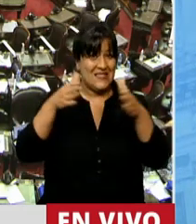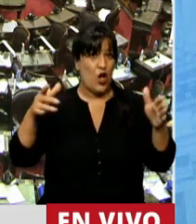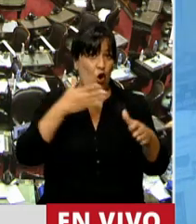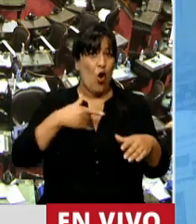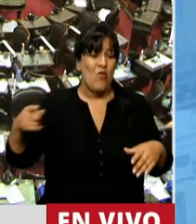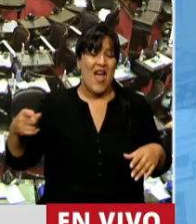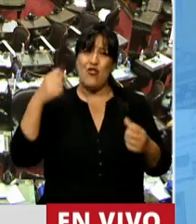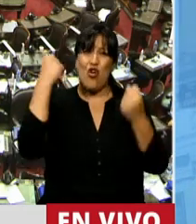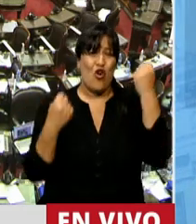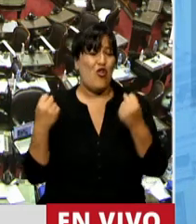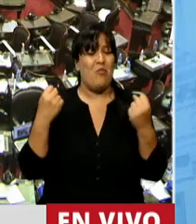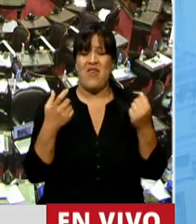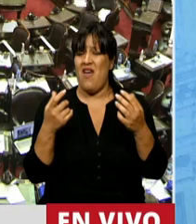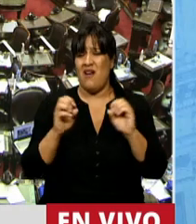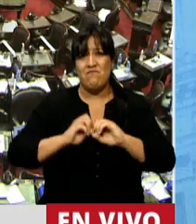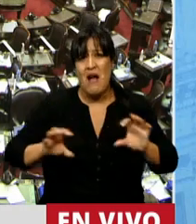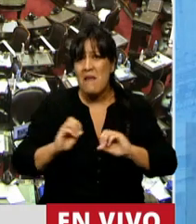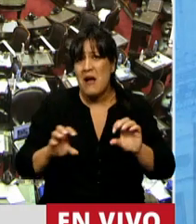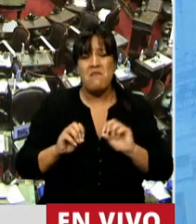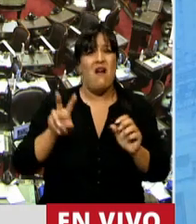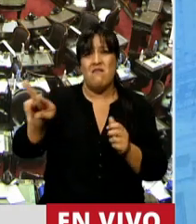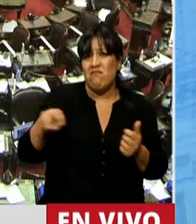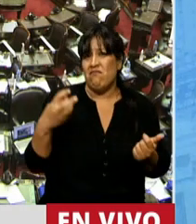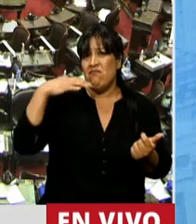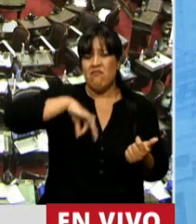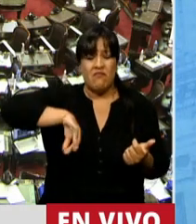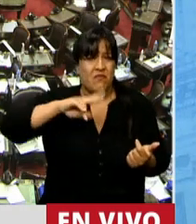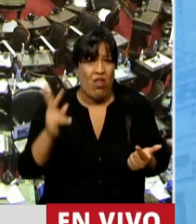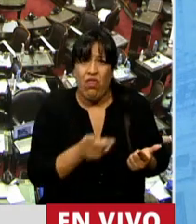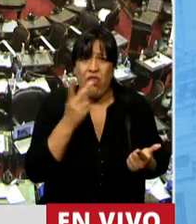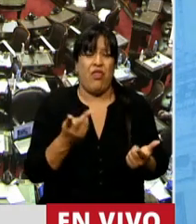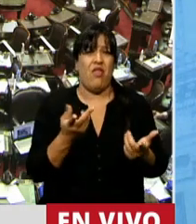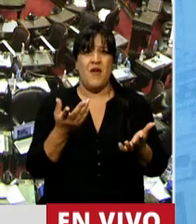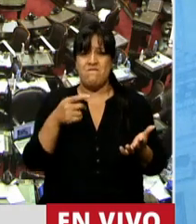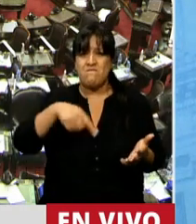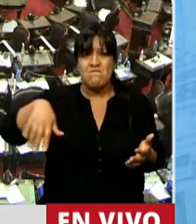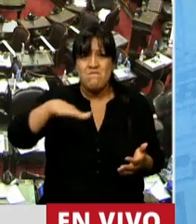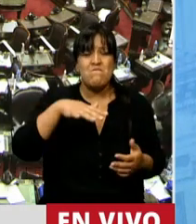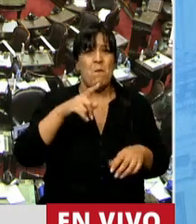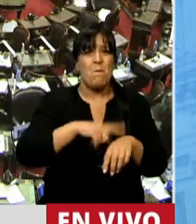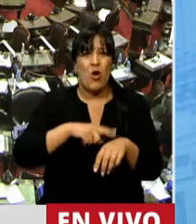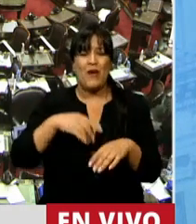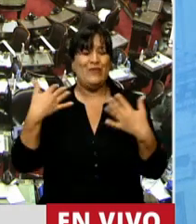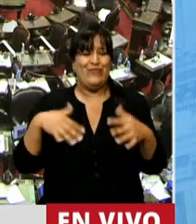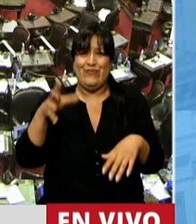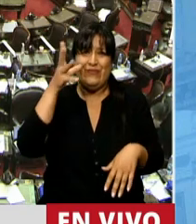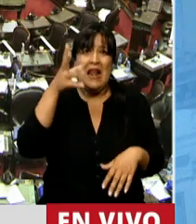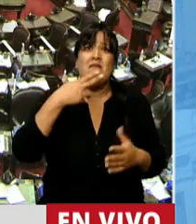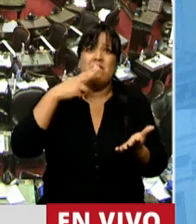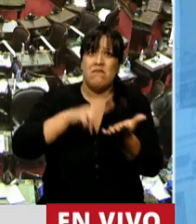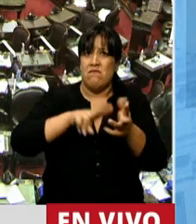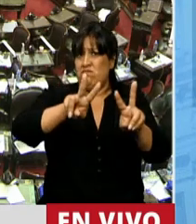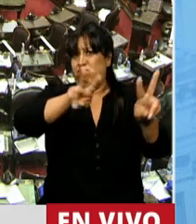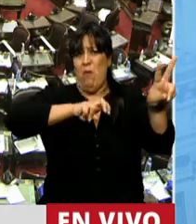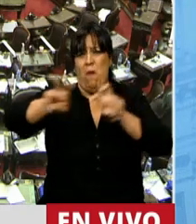una caída sostenida del poder adquisitivo de los salarios y de las jubilaciones, en un contexto donde la brutalidad de la política tarifaria, que también